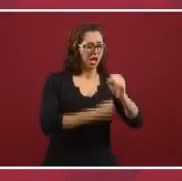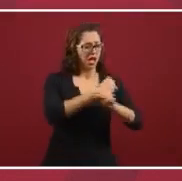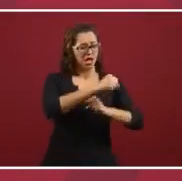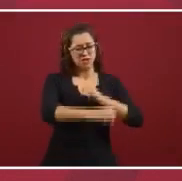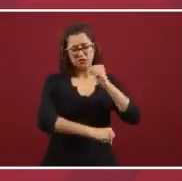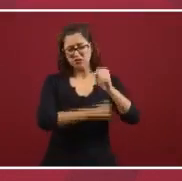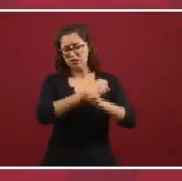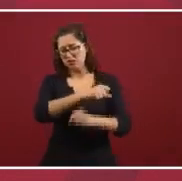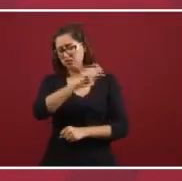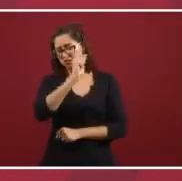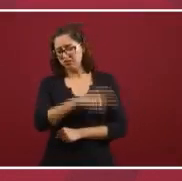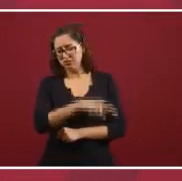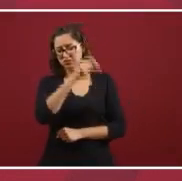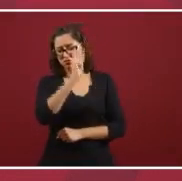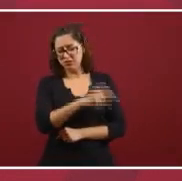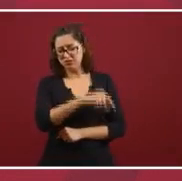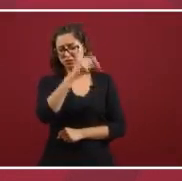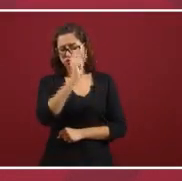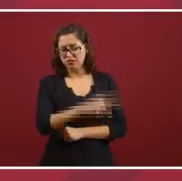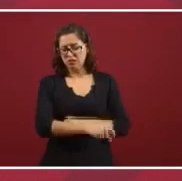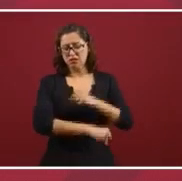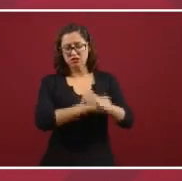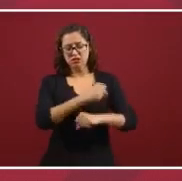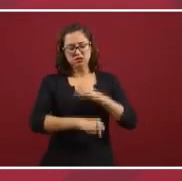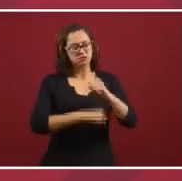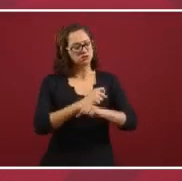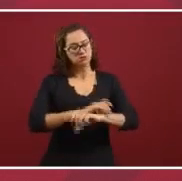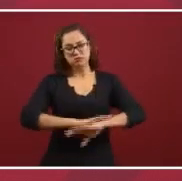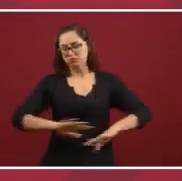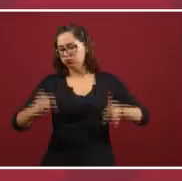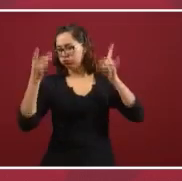prevalecía durante mucho tiempo